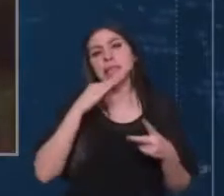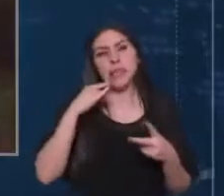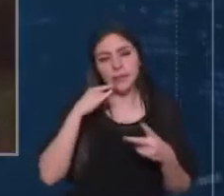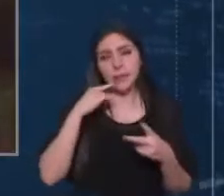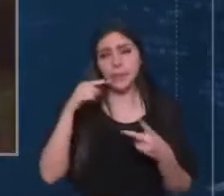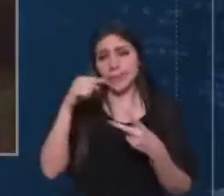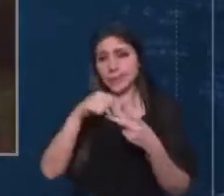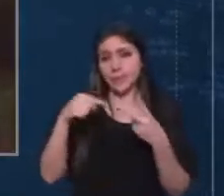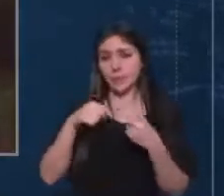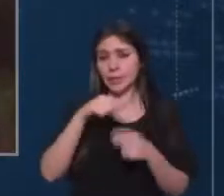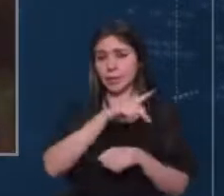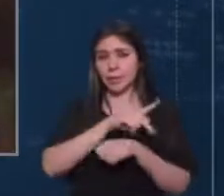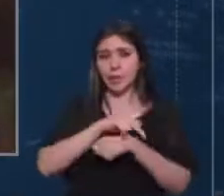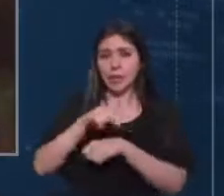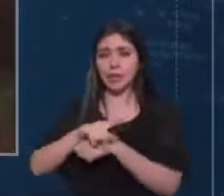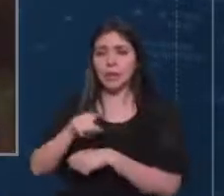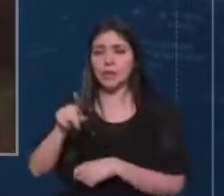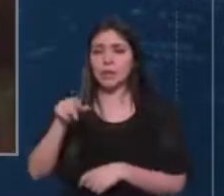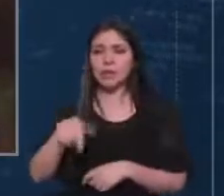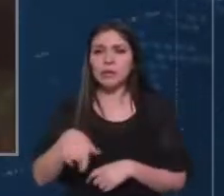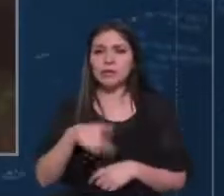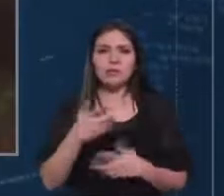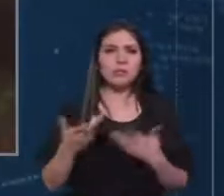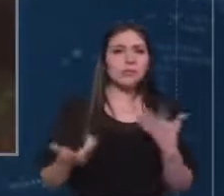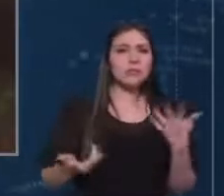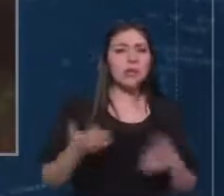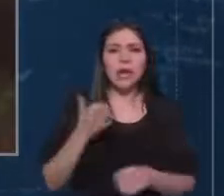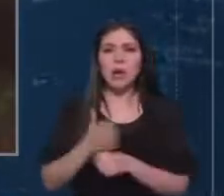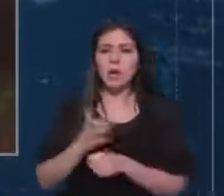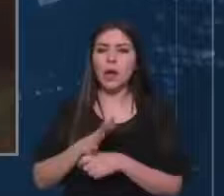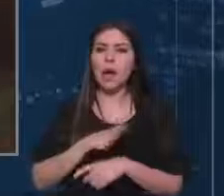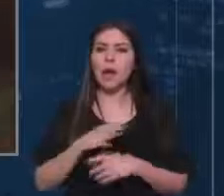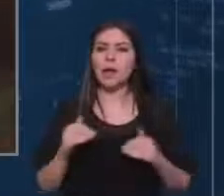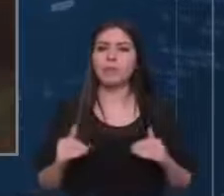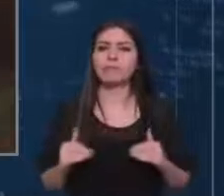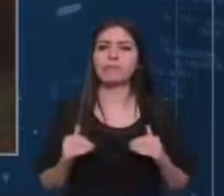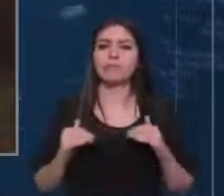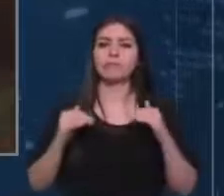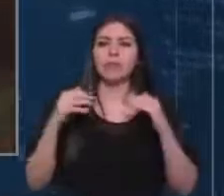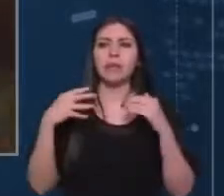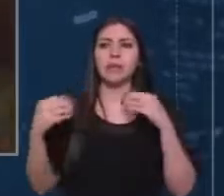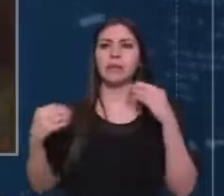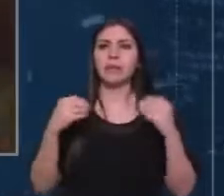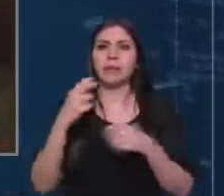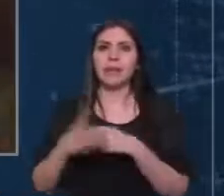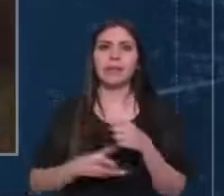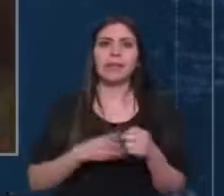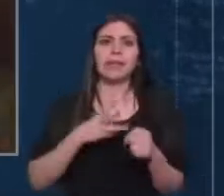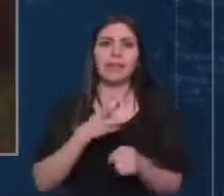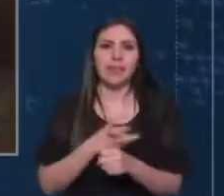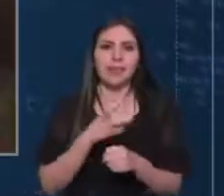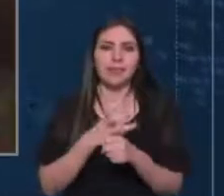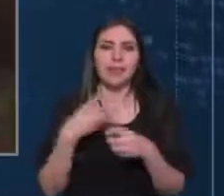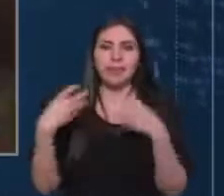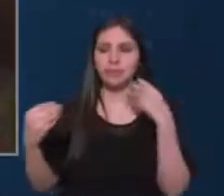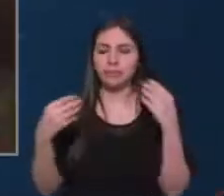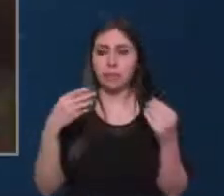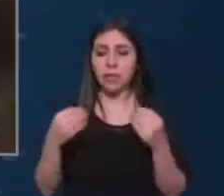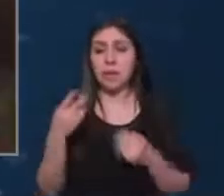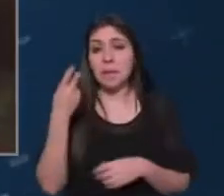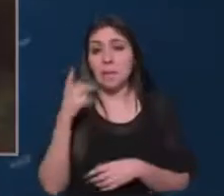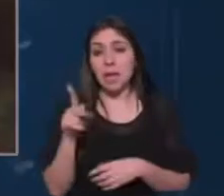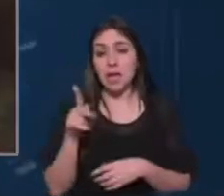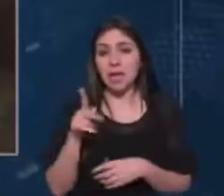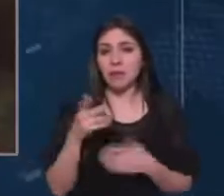países están experimentando una tercera ola, entonces se han incrementado los contagios. Sin embargo, sí hay una gran